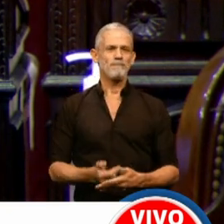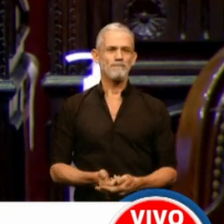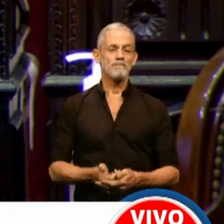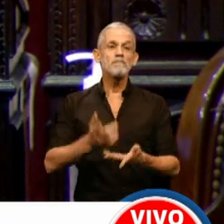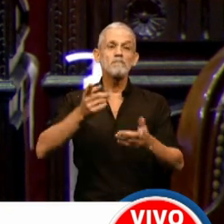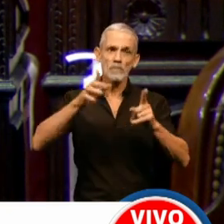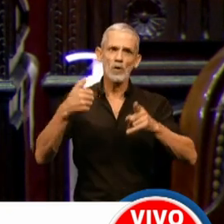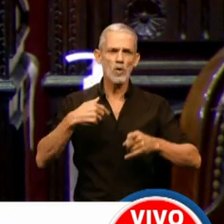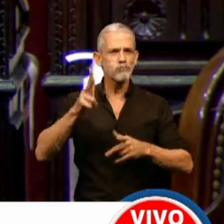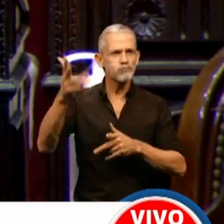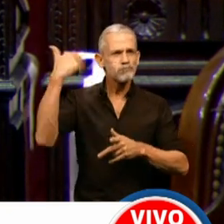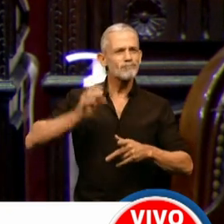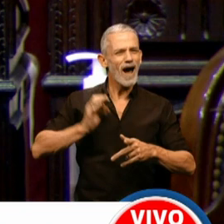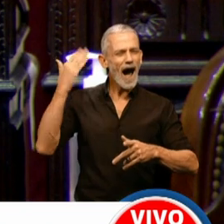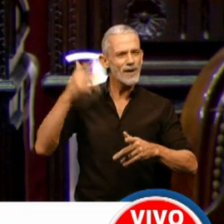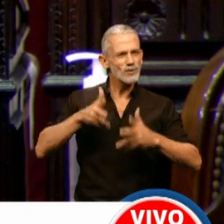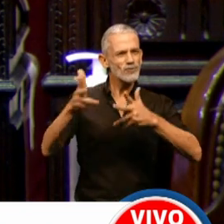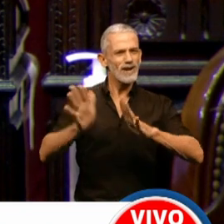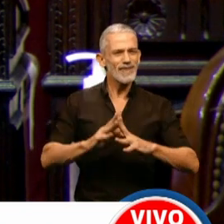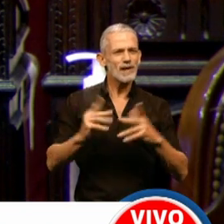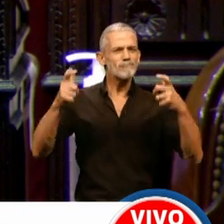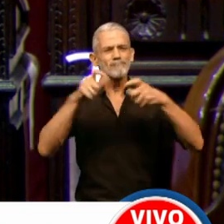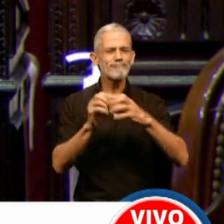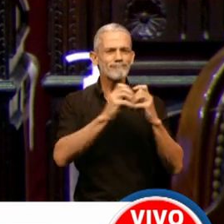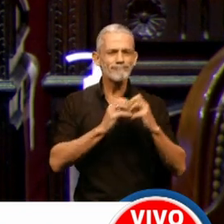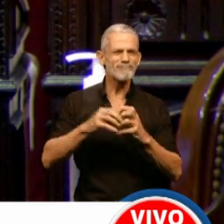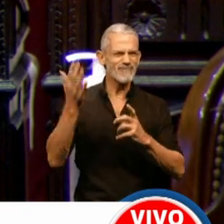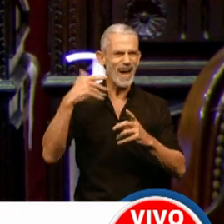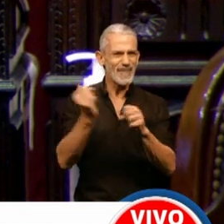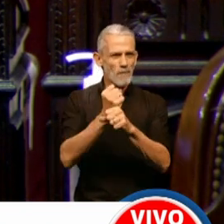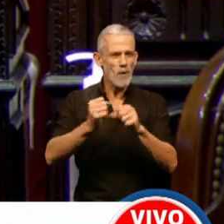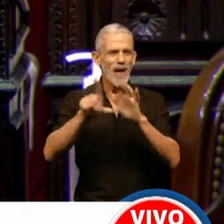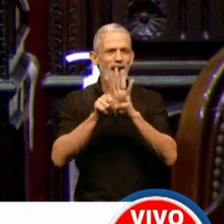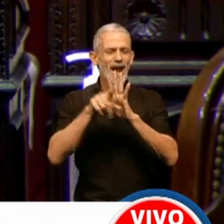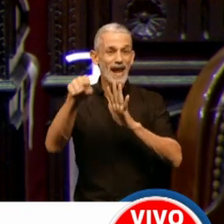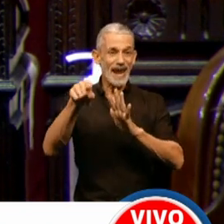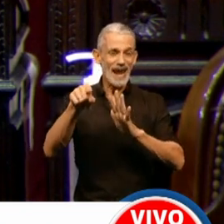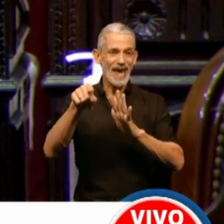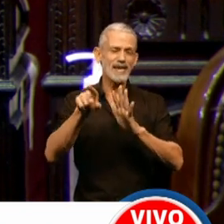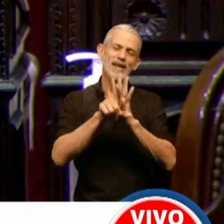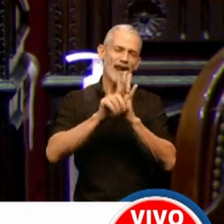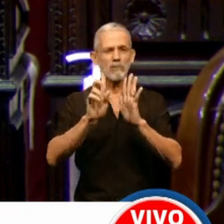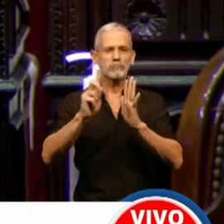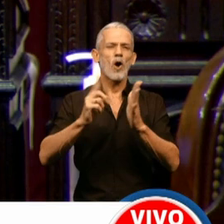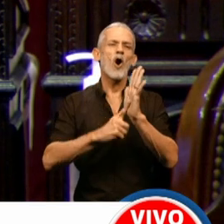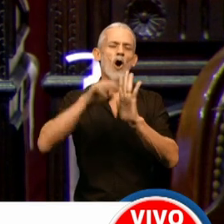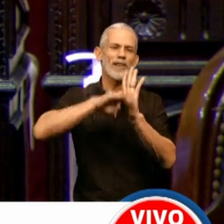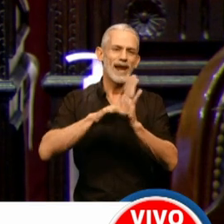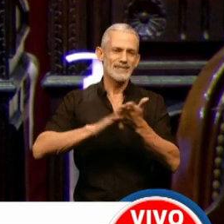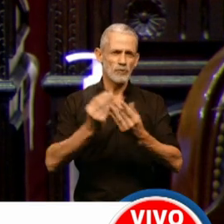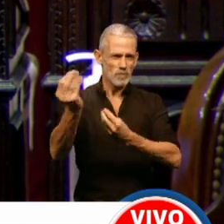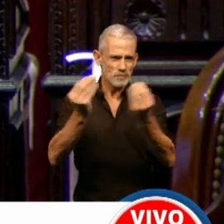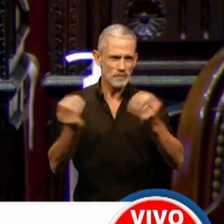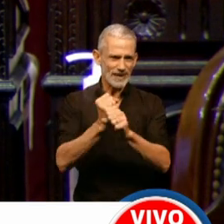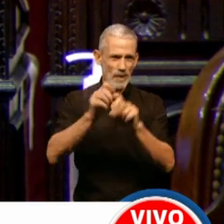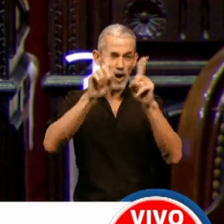y como le dije hace unos años en ese concejo deliberante cuando sancionamos la ley la ordenanza de cupo laboral